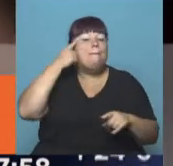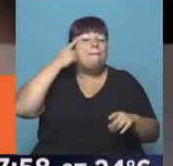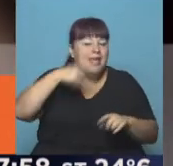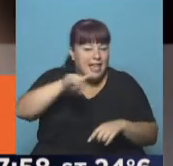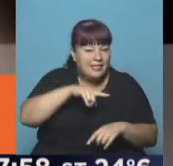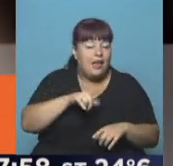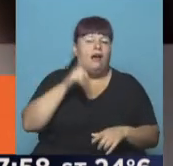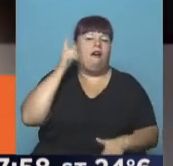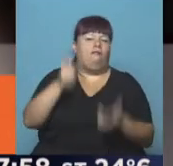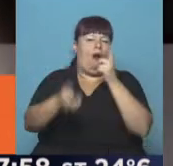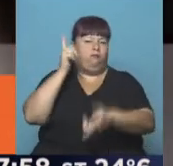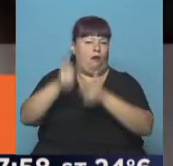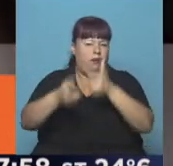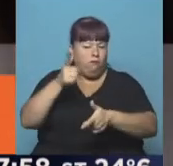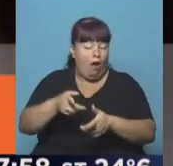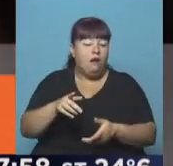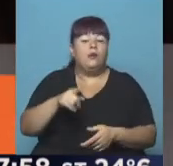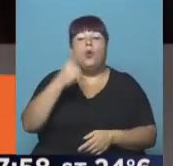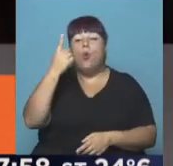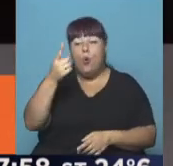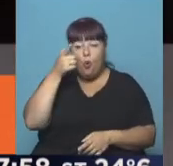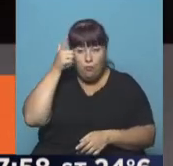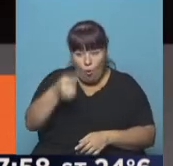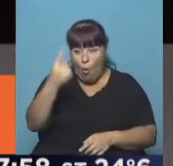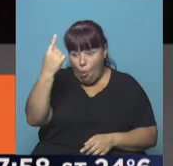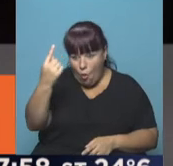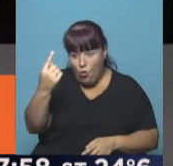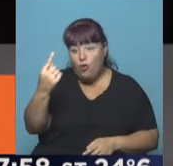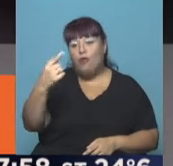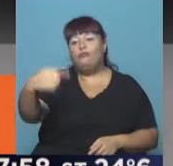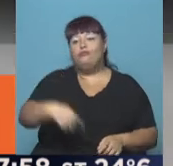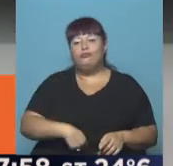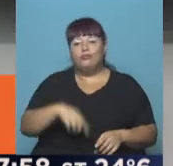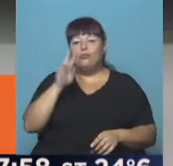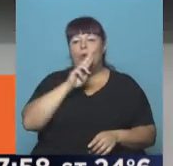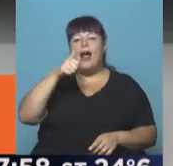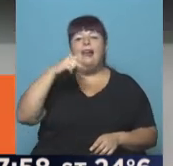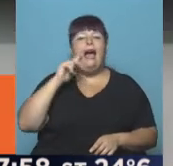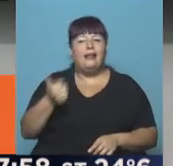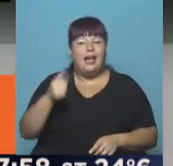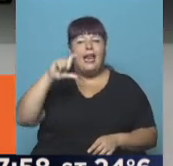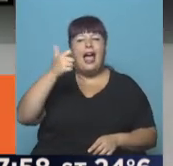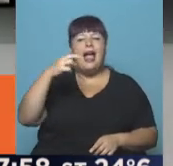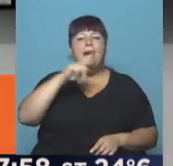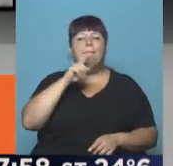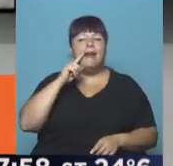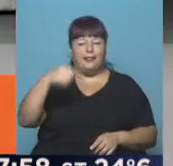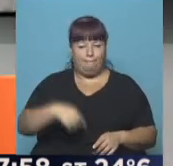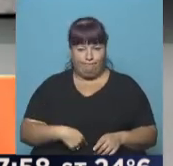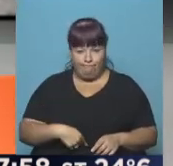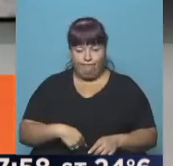sospecha, comenzaron a tirotearlos y uno de esos disparos dio Natalia Capetti en su